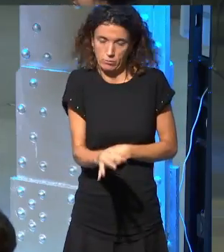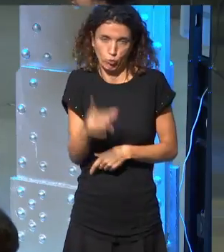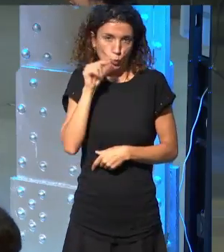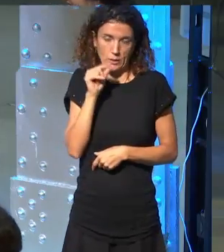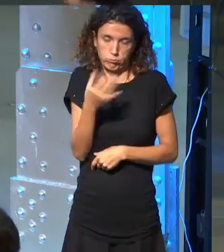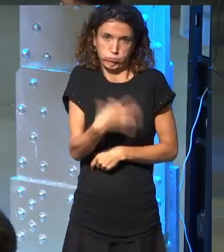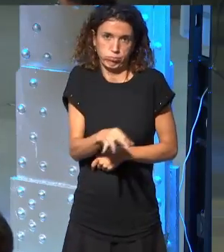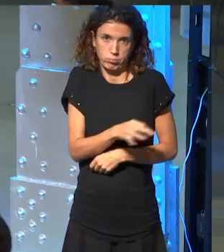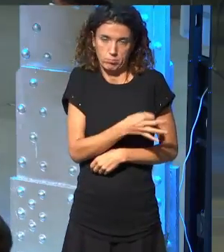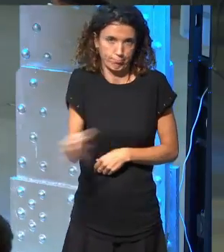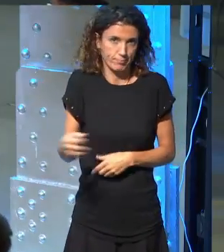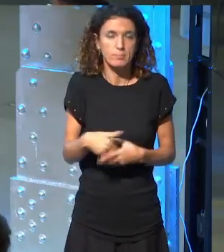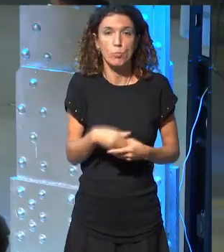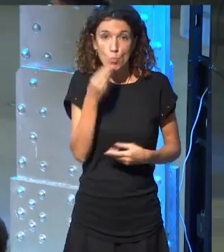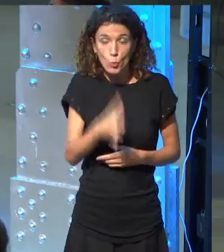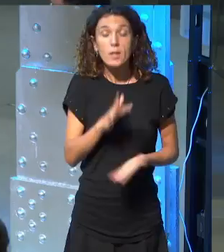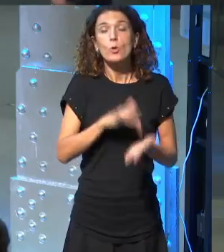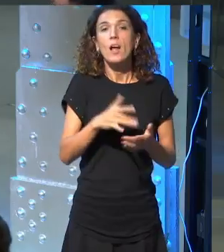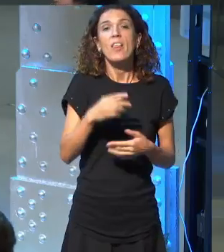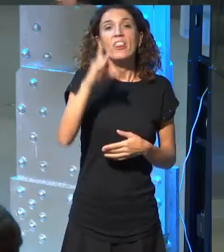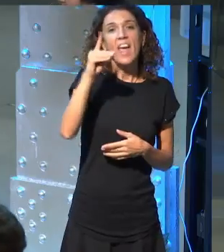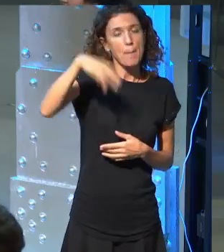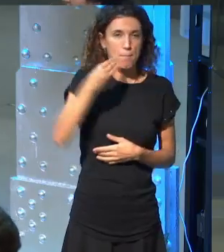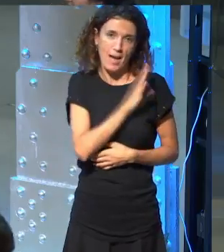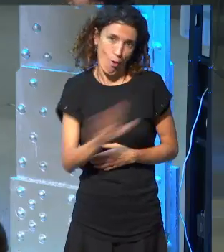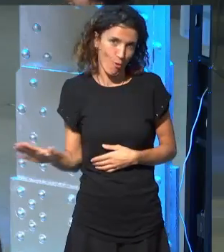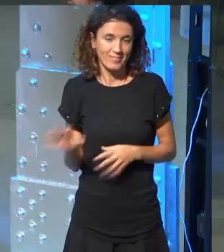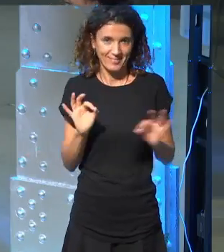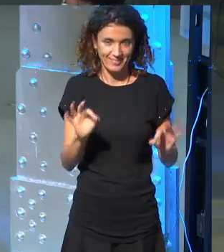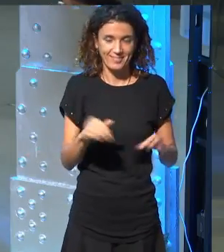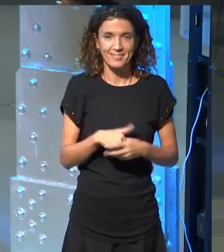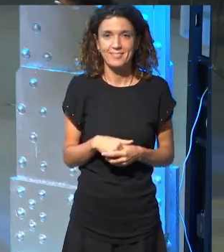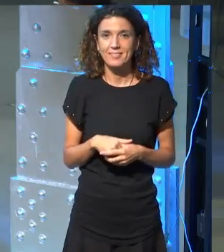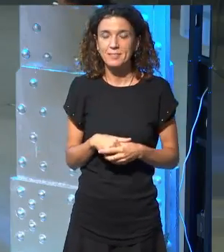sea, está muy bien. Seguro que mejor en los DMs, ¿eh? Corona. Sí, sí.